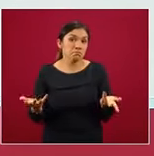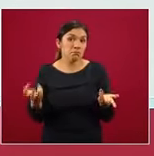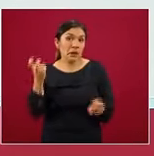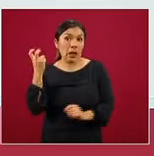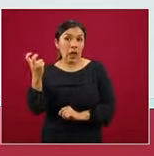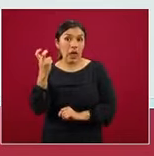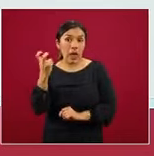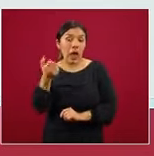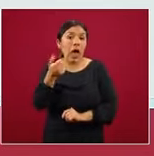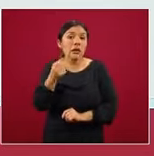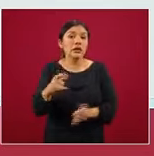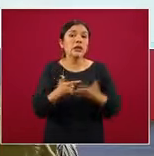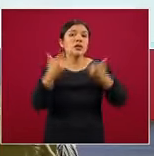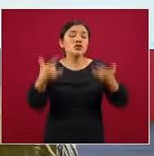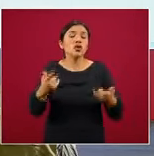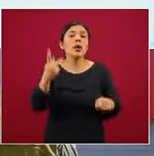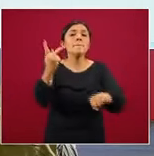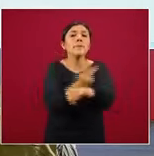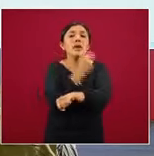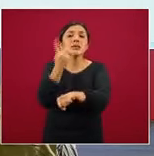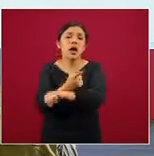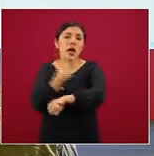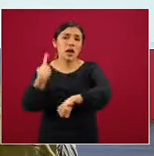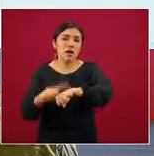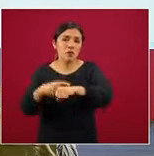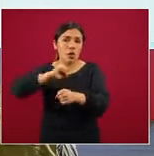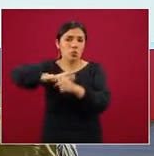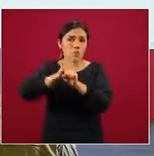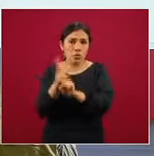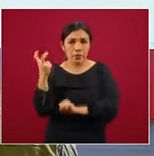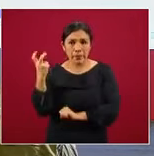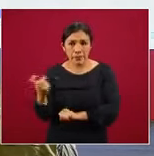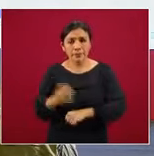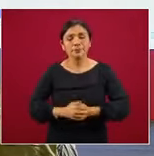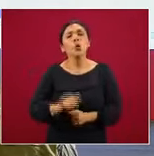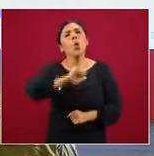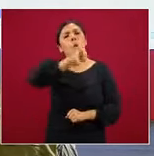Esa es la historia de lo que va ocurriendo con la epidemia. Veamos otra entidad federativa.